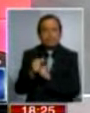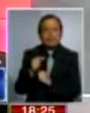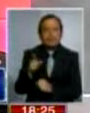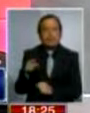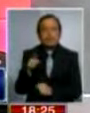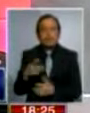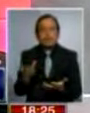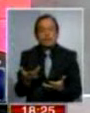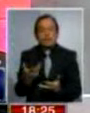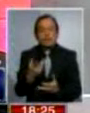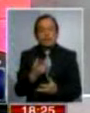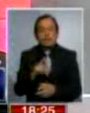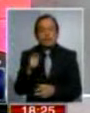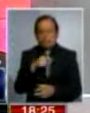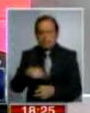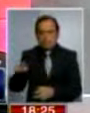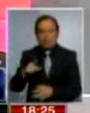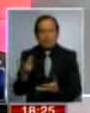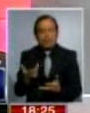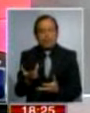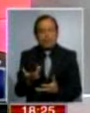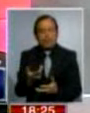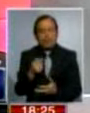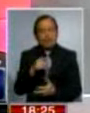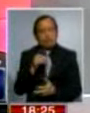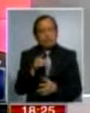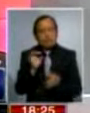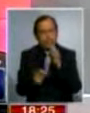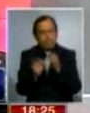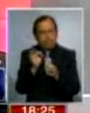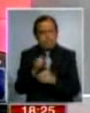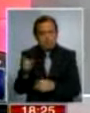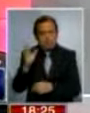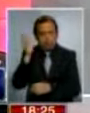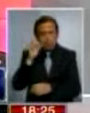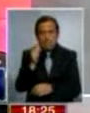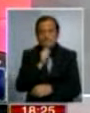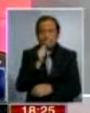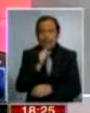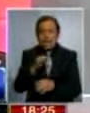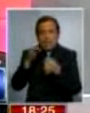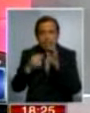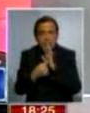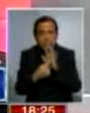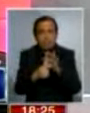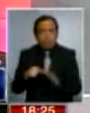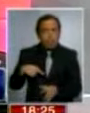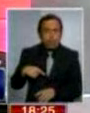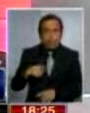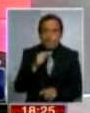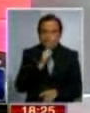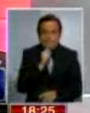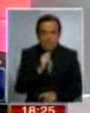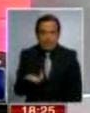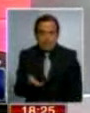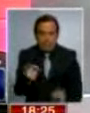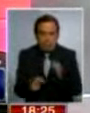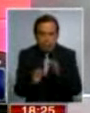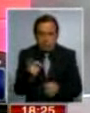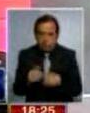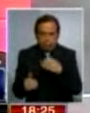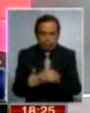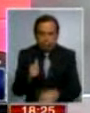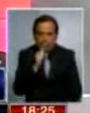están en condición imputada en privada de libertad. O sea, ante la justicia son inocentes porque no se ha demostrado su culpabilidad de los hechos todavía. Coronel, ¿por